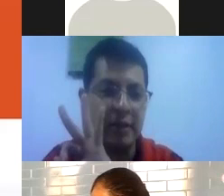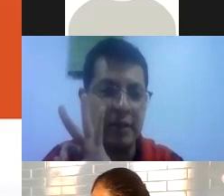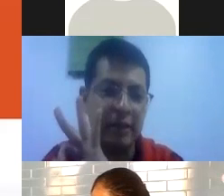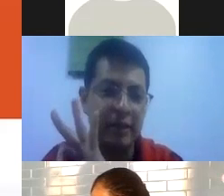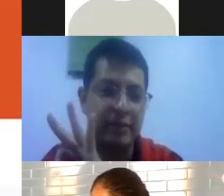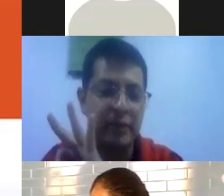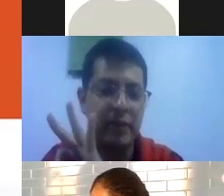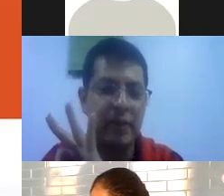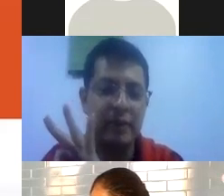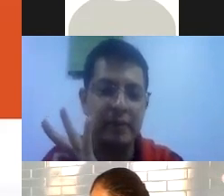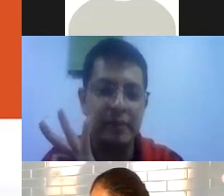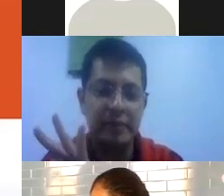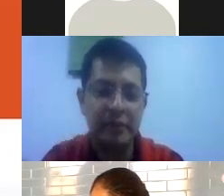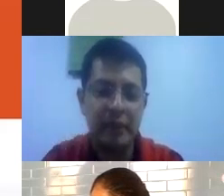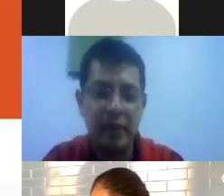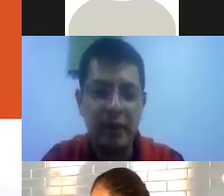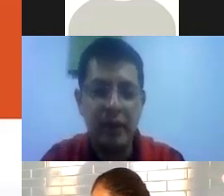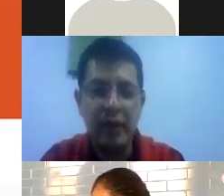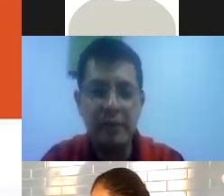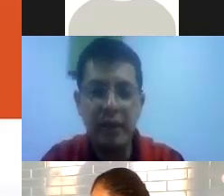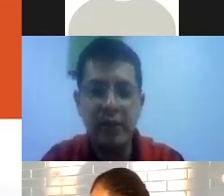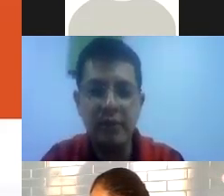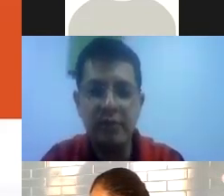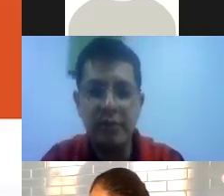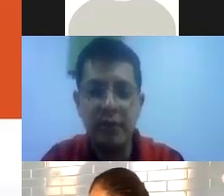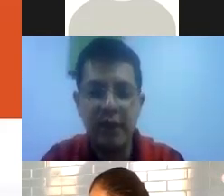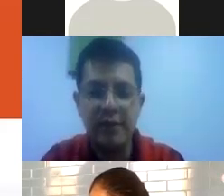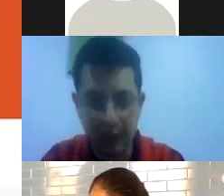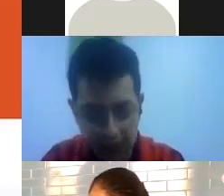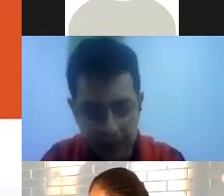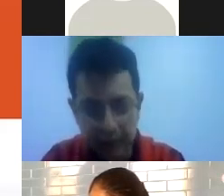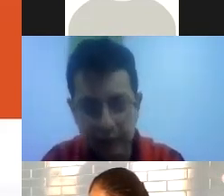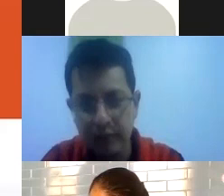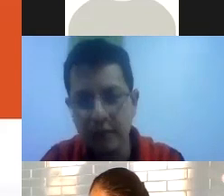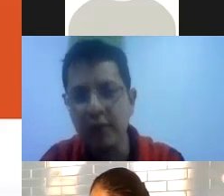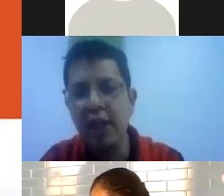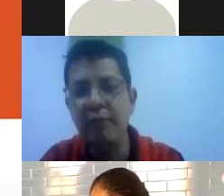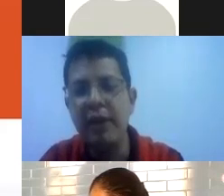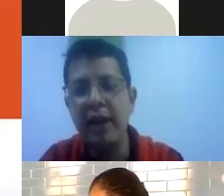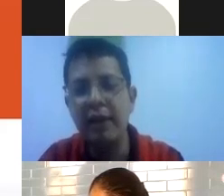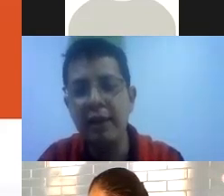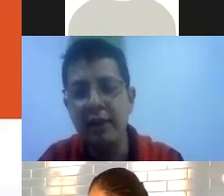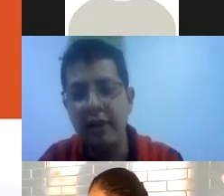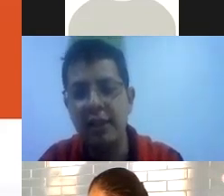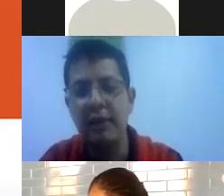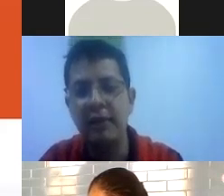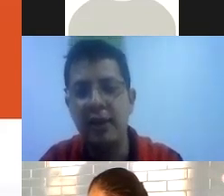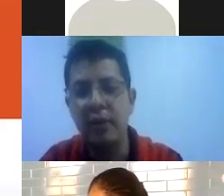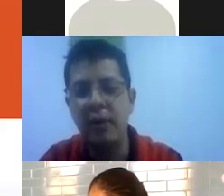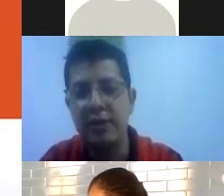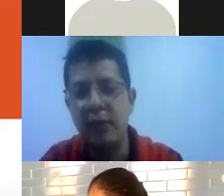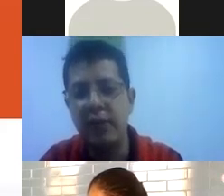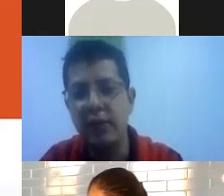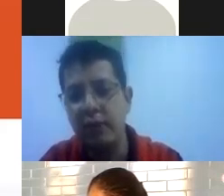personas. ¿Ok? ¿Es válido con 3? Sí. ¿Qué va a implicar aquí? Que se debe tener